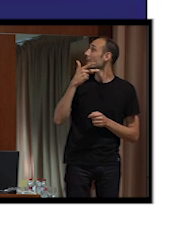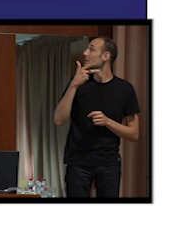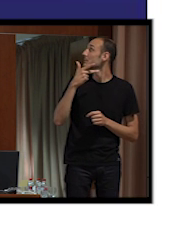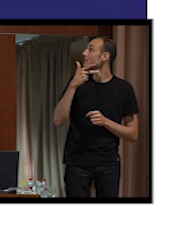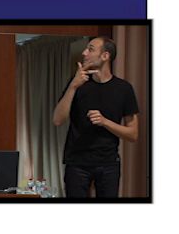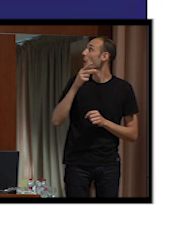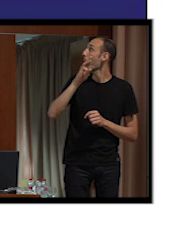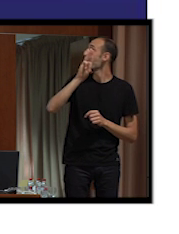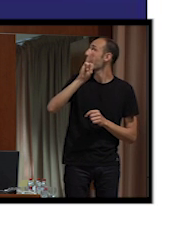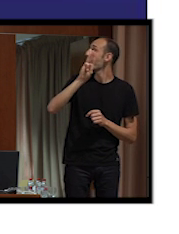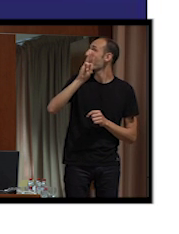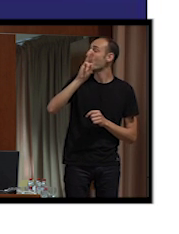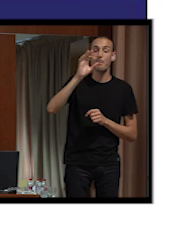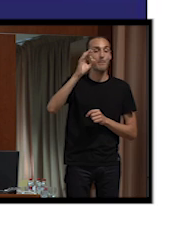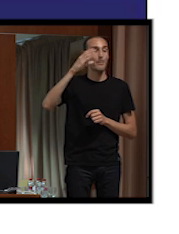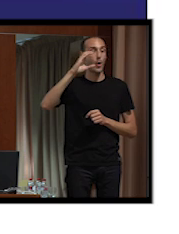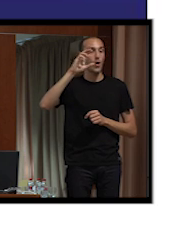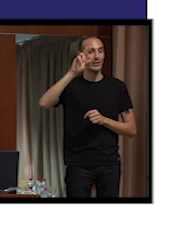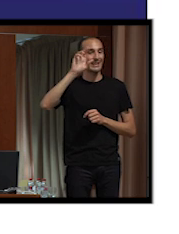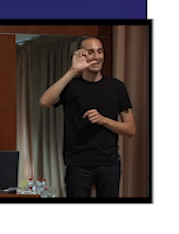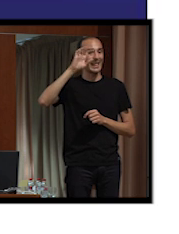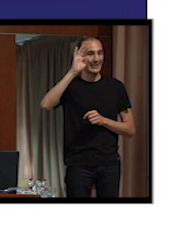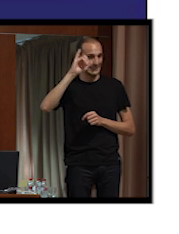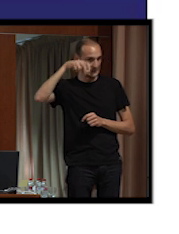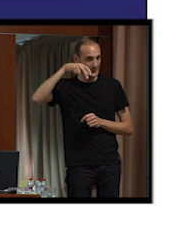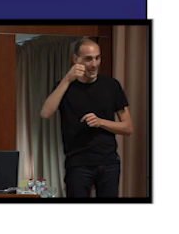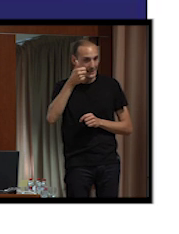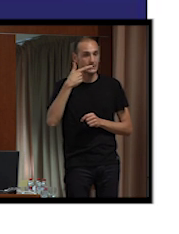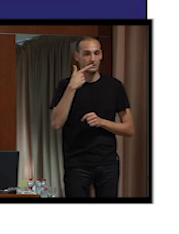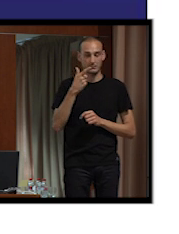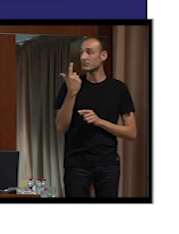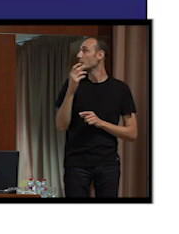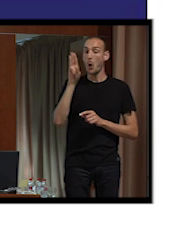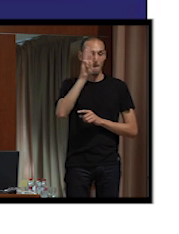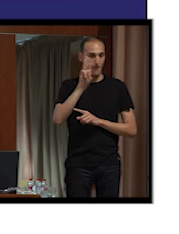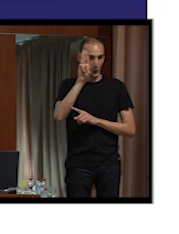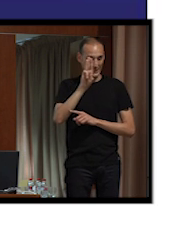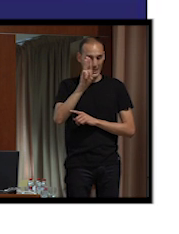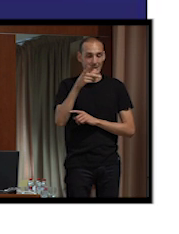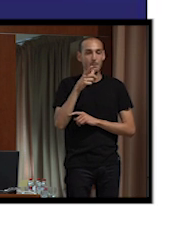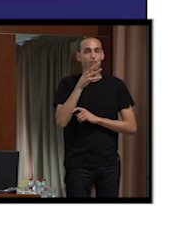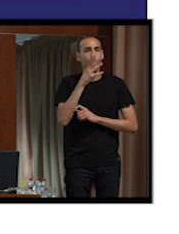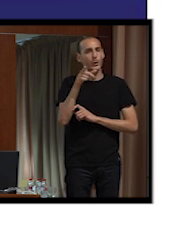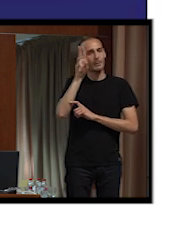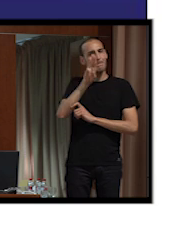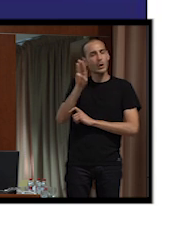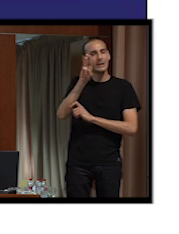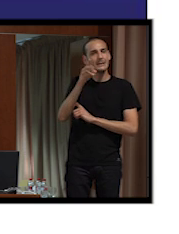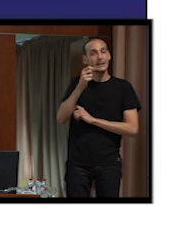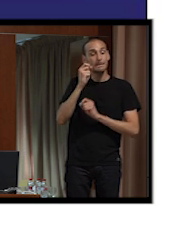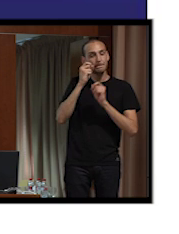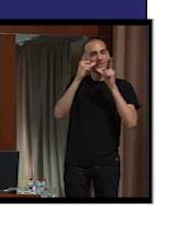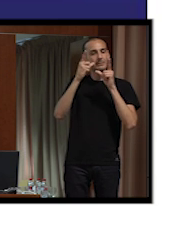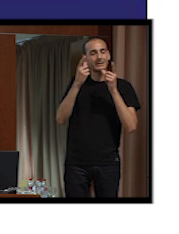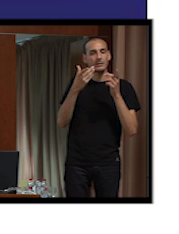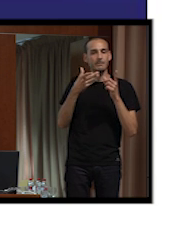veréis que se llaman orexinas o hipocretinas. Yo voy a utilizar el término hipocretina porque la hipocretina fue descubierta por